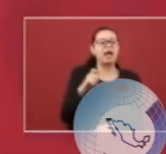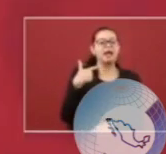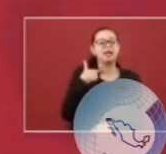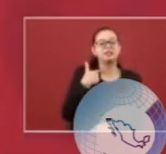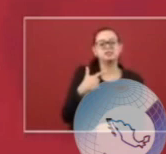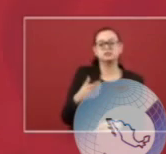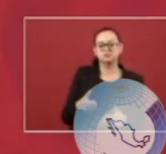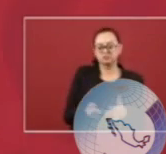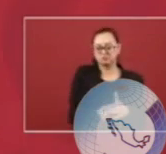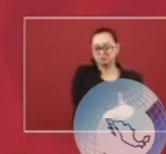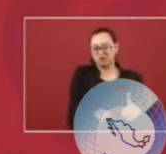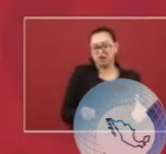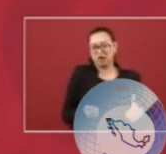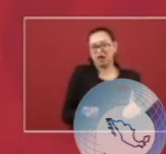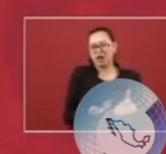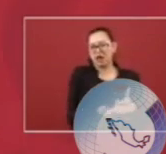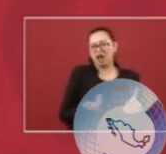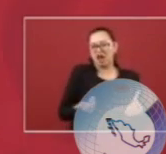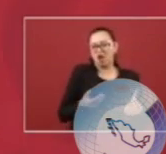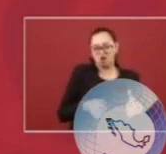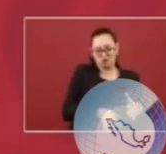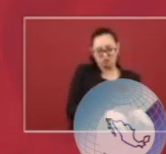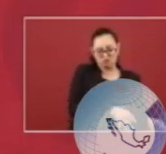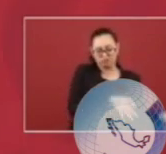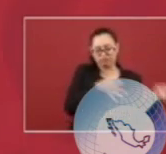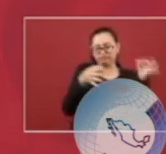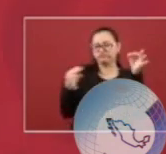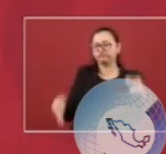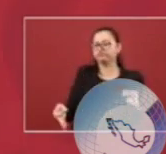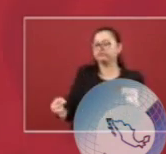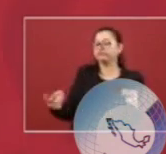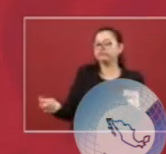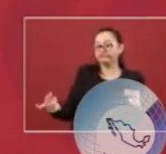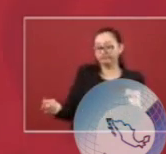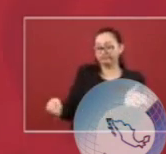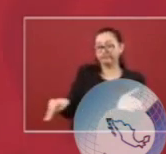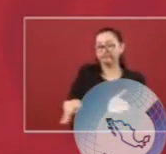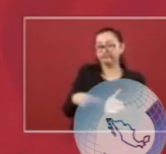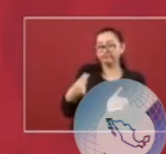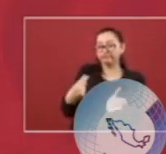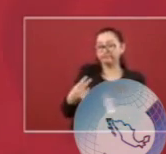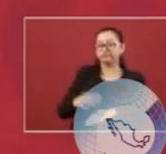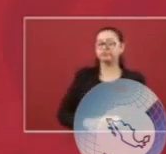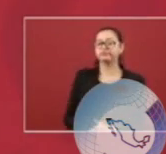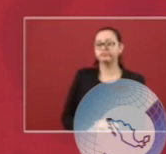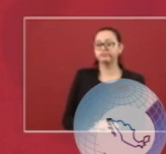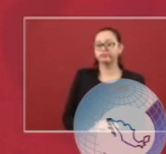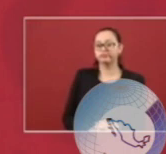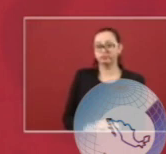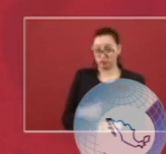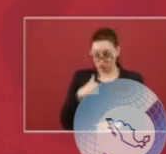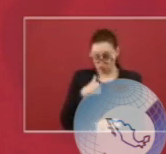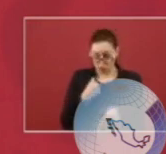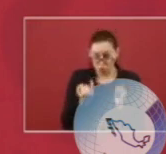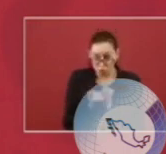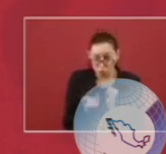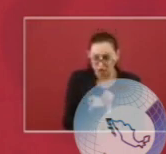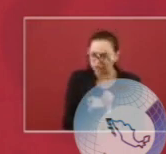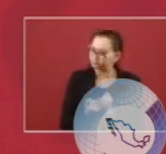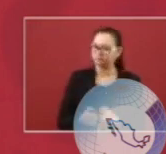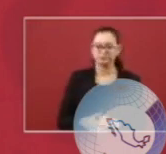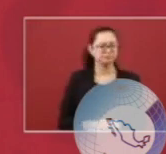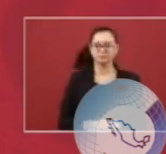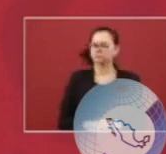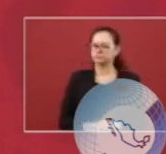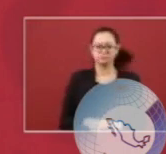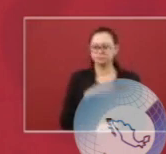cajón el expediente firma ley no somos iguales yo no puedo hacer